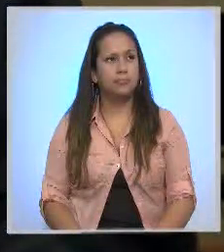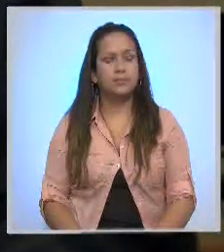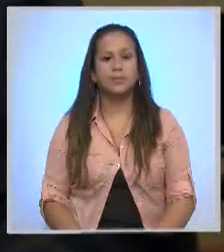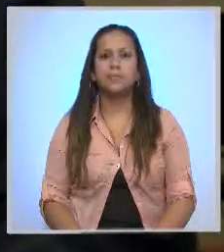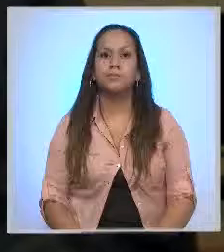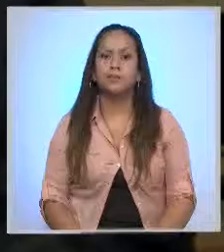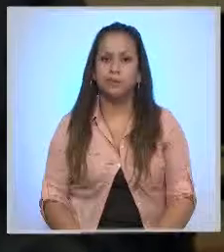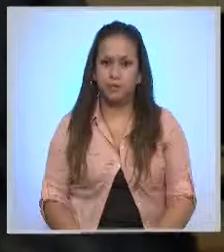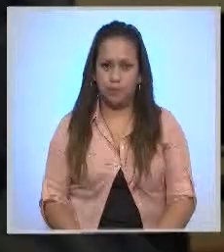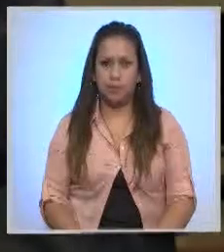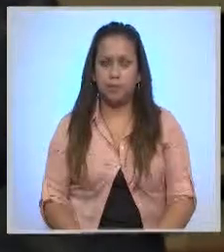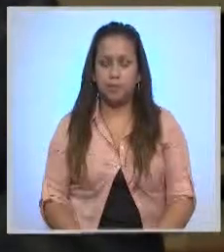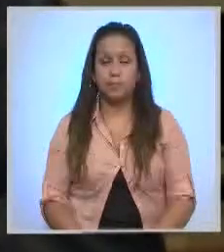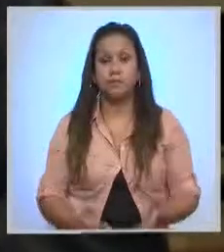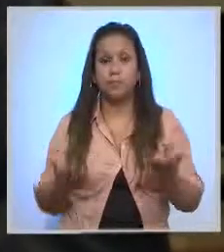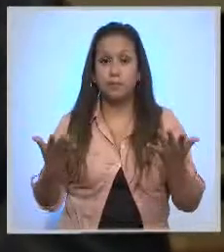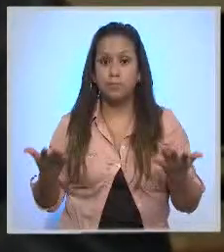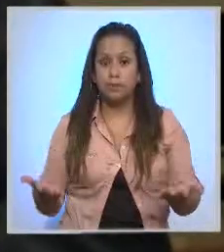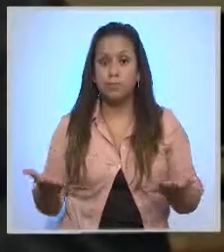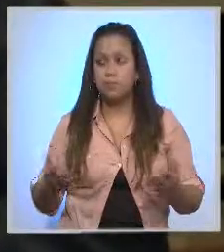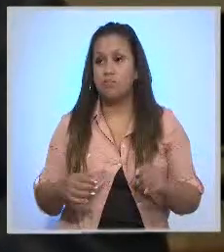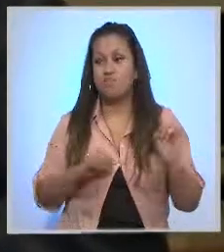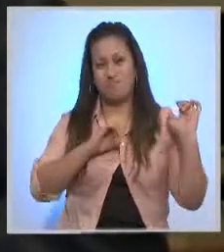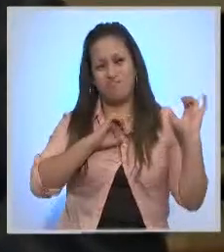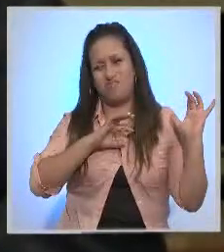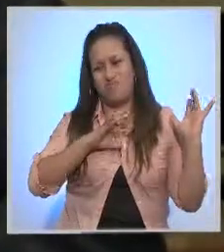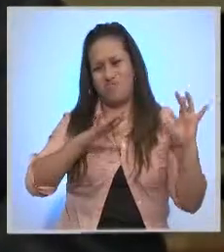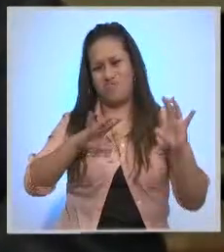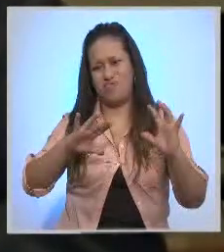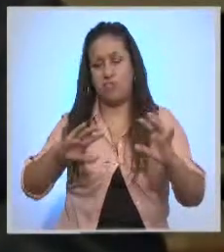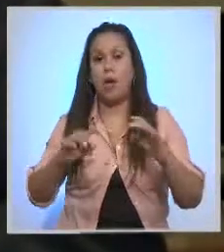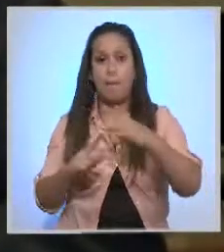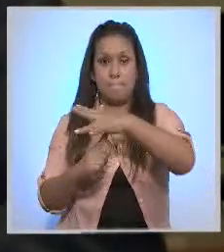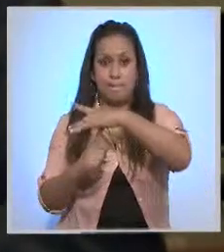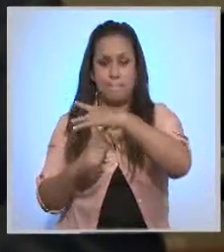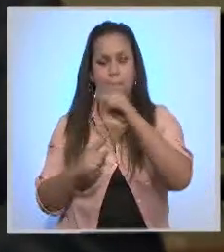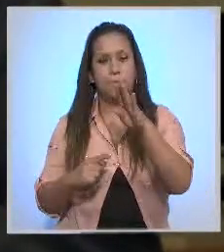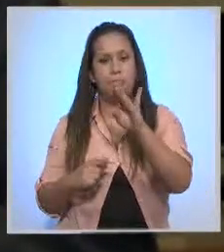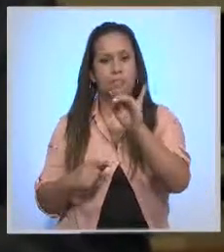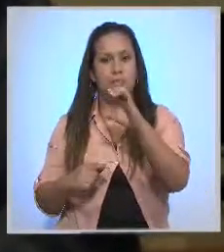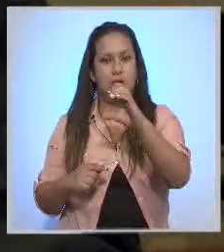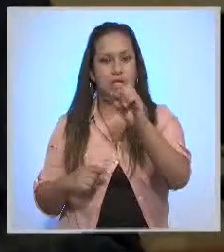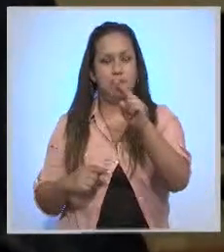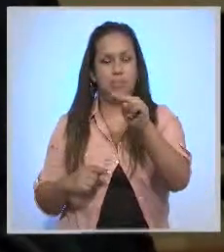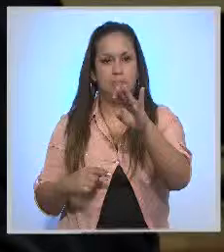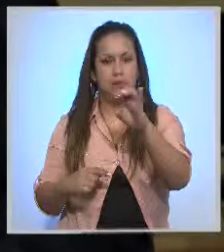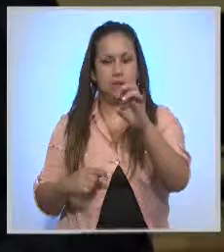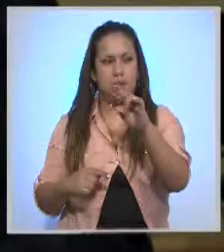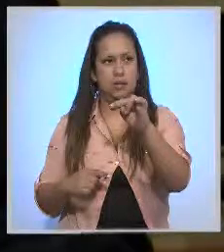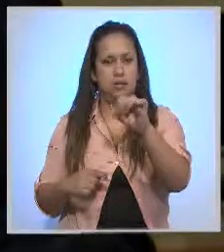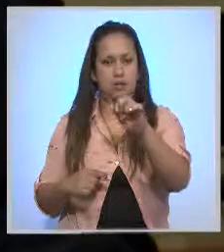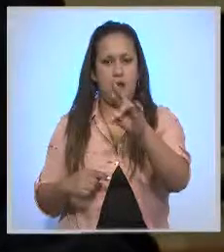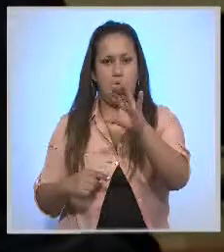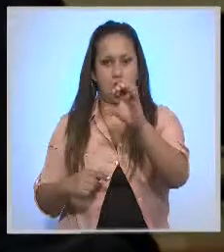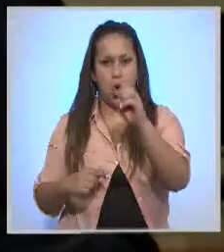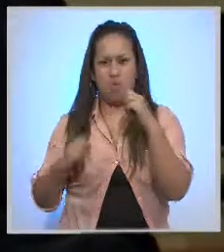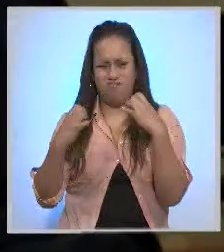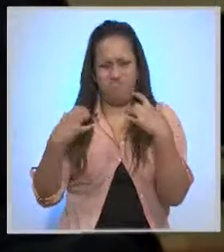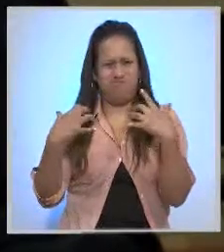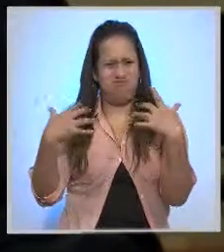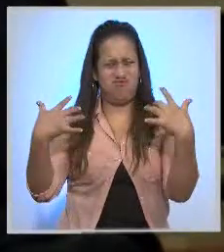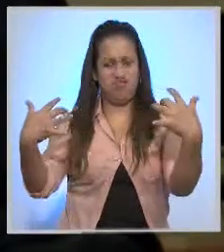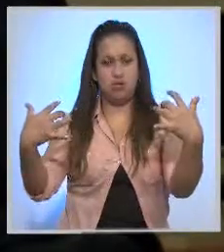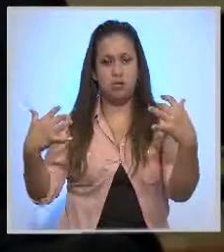los cálculos respecto de la presencia de fieles católicos en el parque bicentenario para la misa papal del próximo martes superan las expectativas